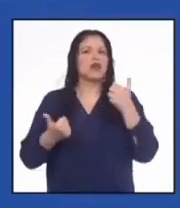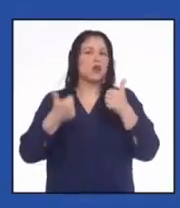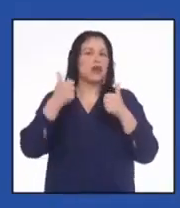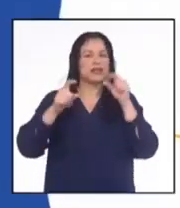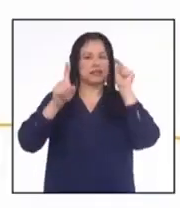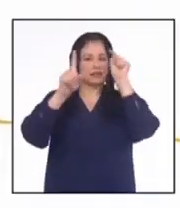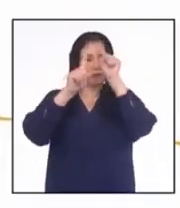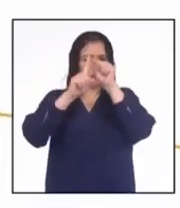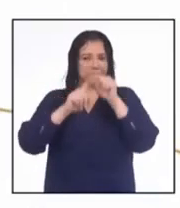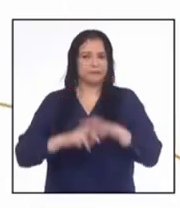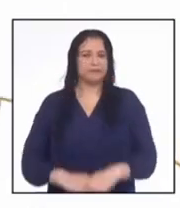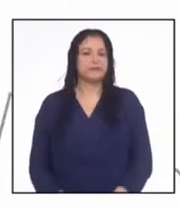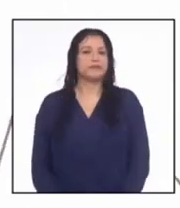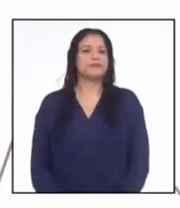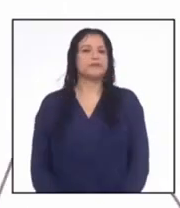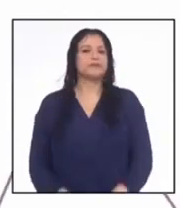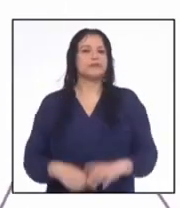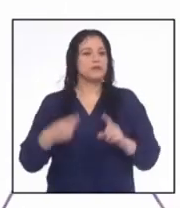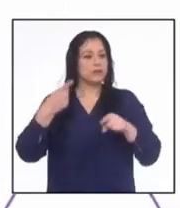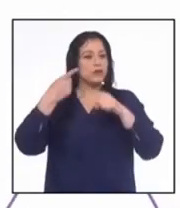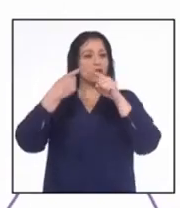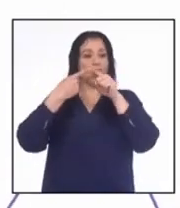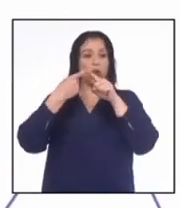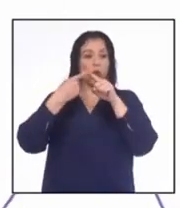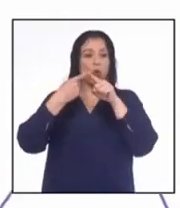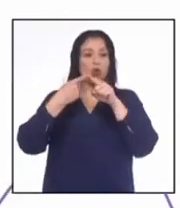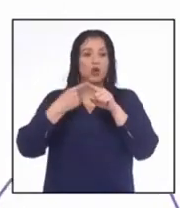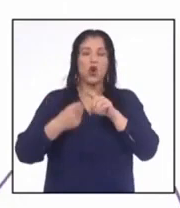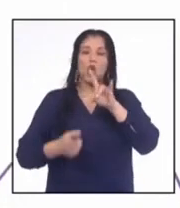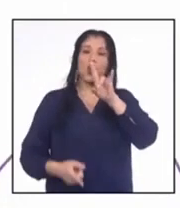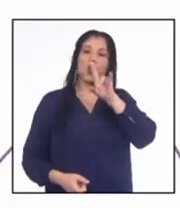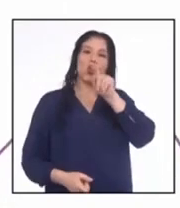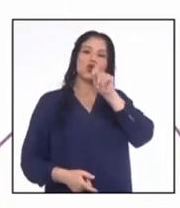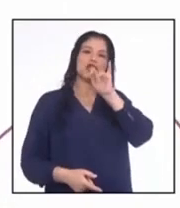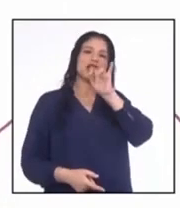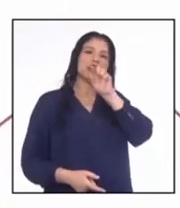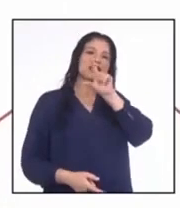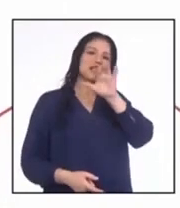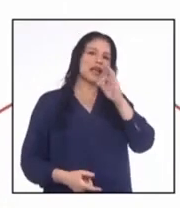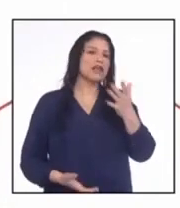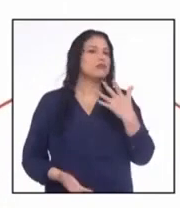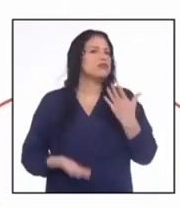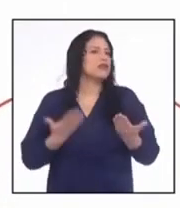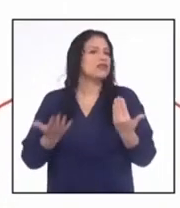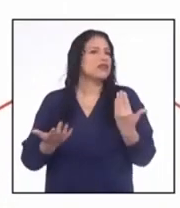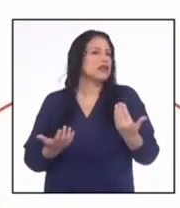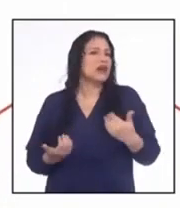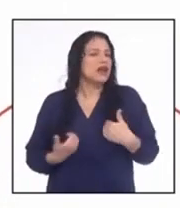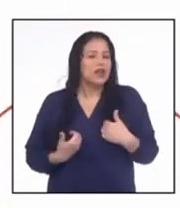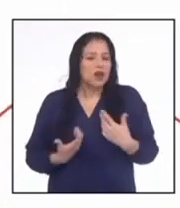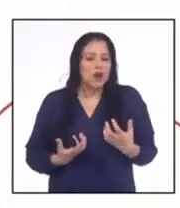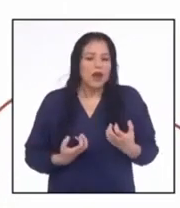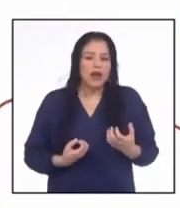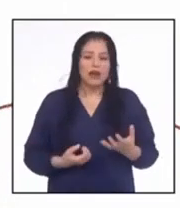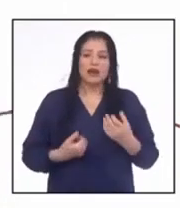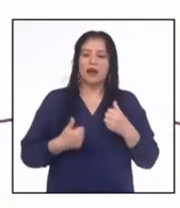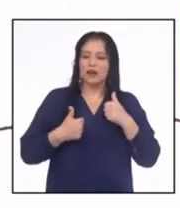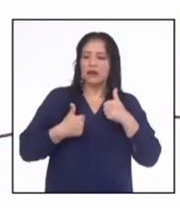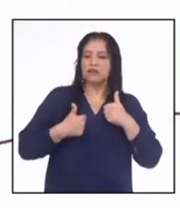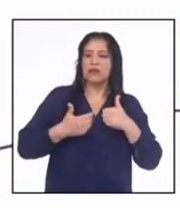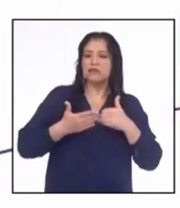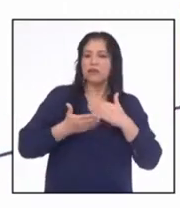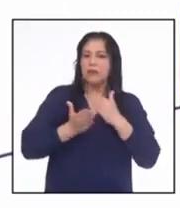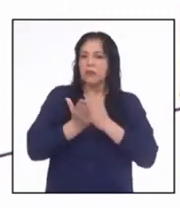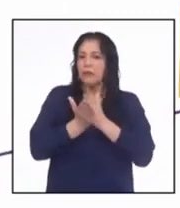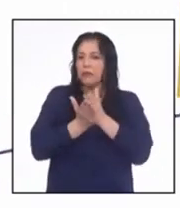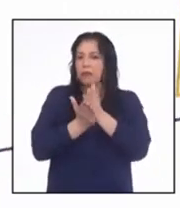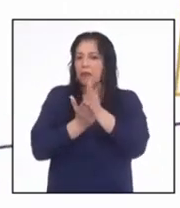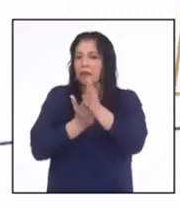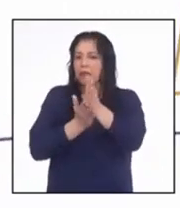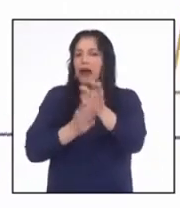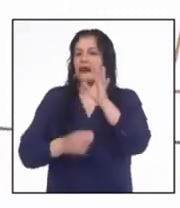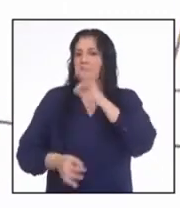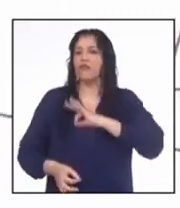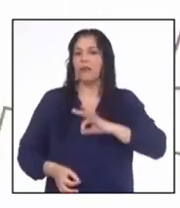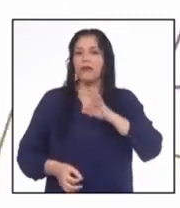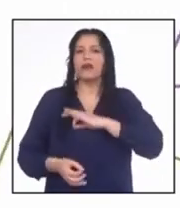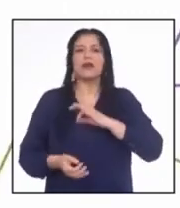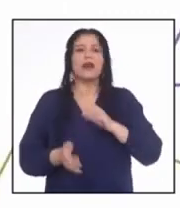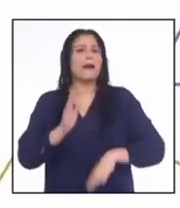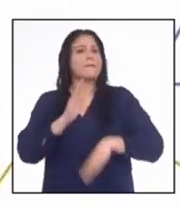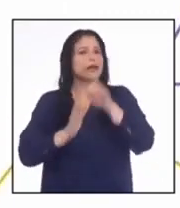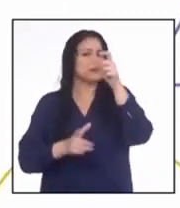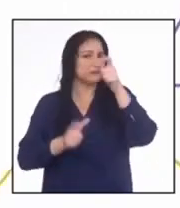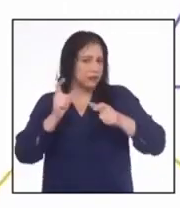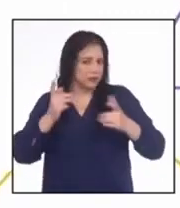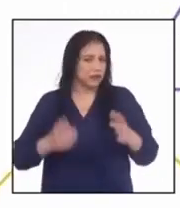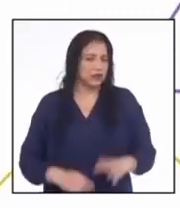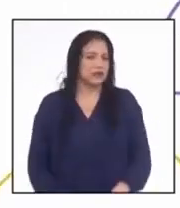apuntan. 1. Utilitarismo. Es una posición en la que el bien a seguir será el que favorezca a la mayoría